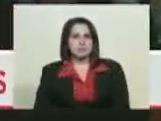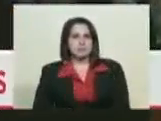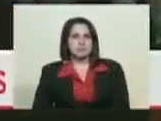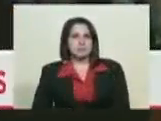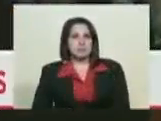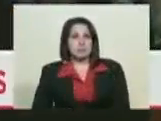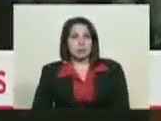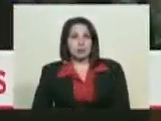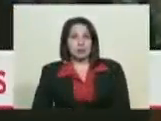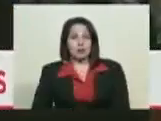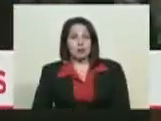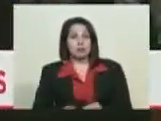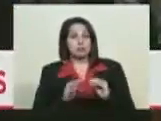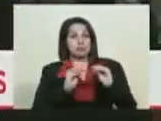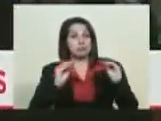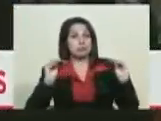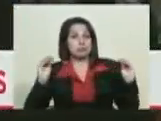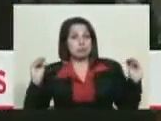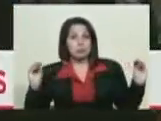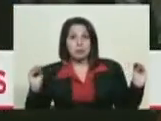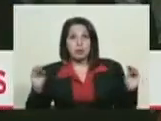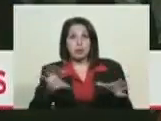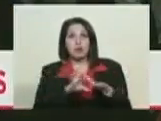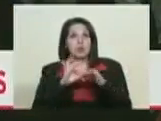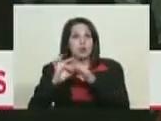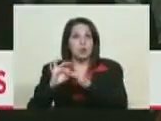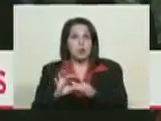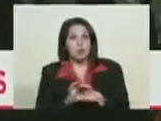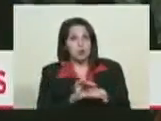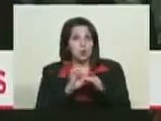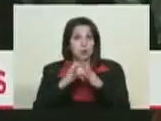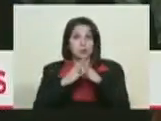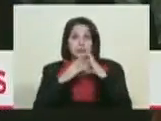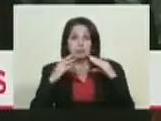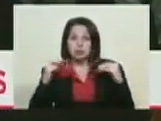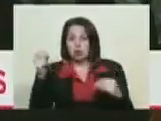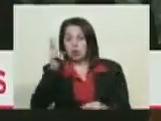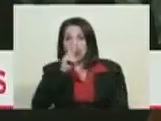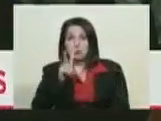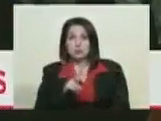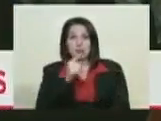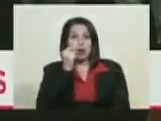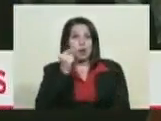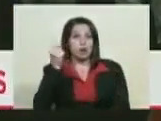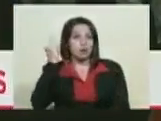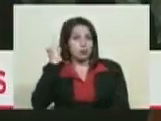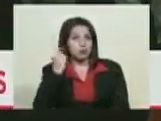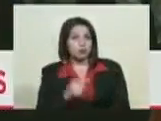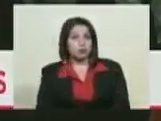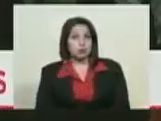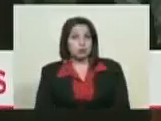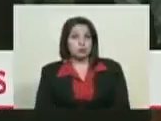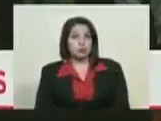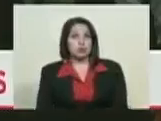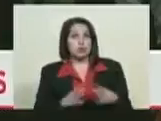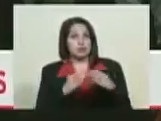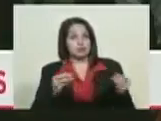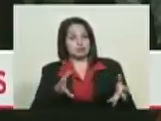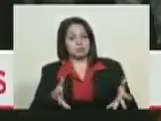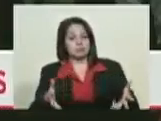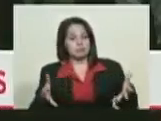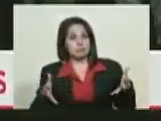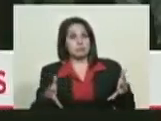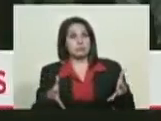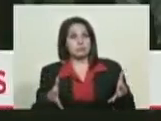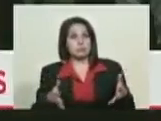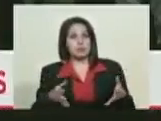Yo llamo a la unión de todos los venezolanos y venezolanas. Hemos ganado,